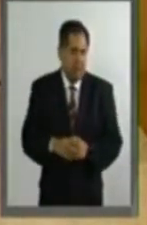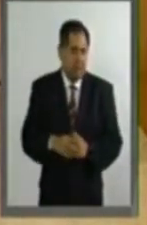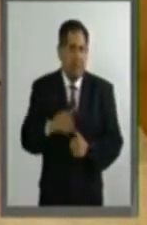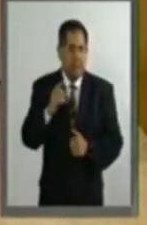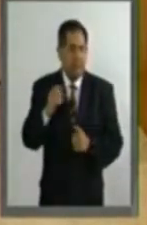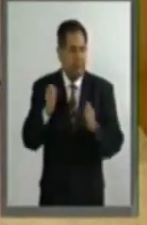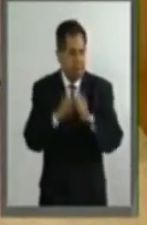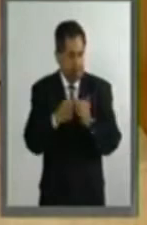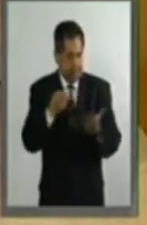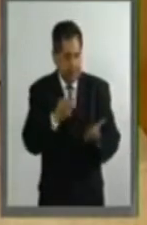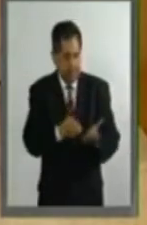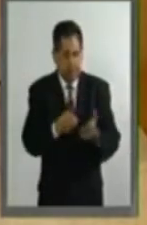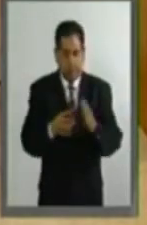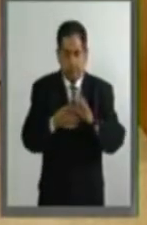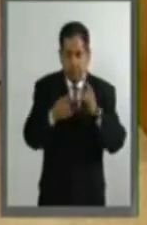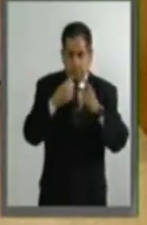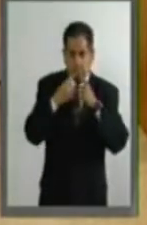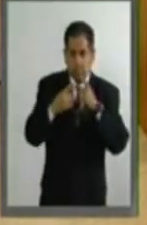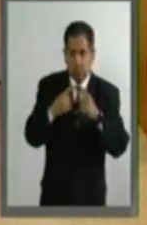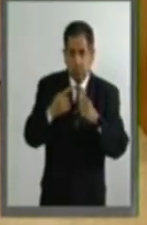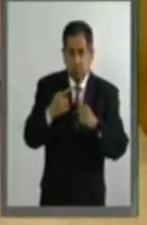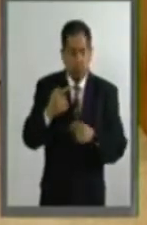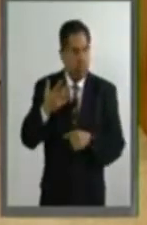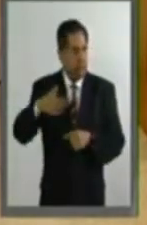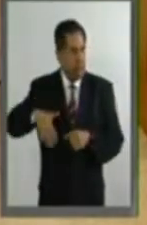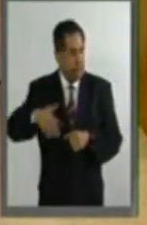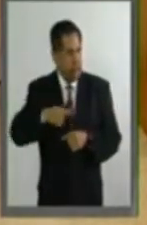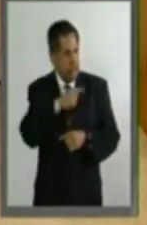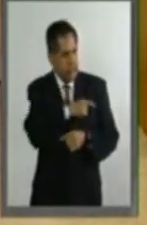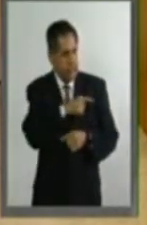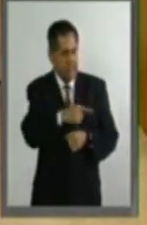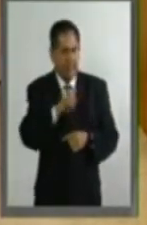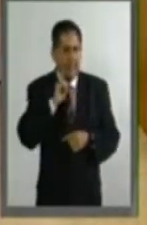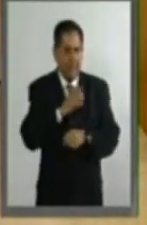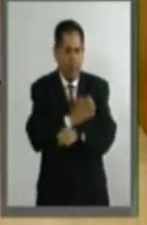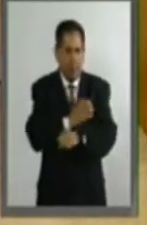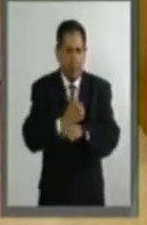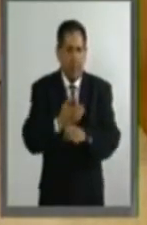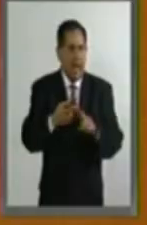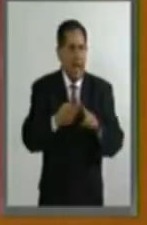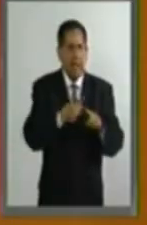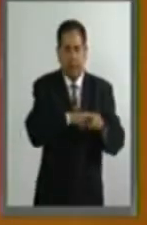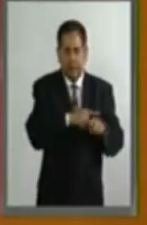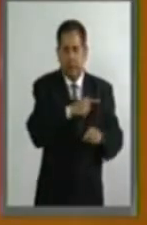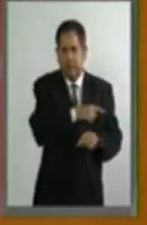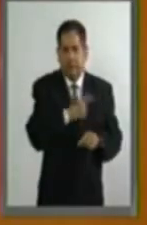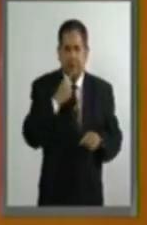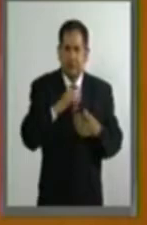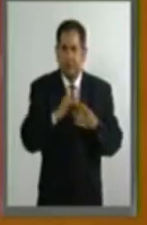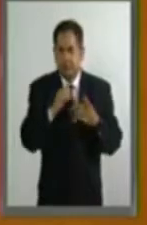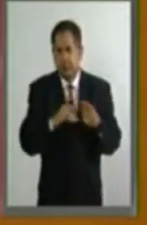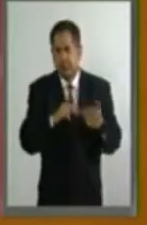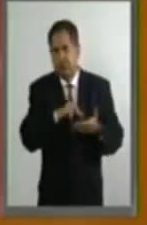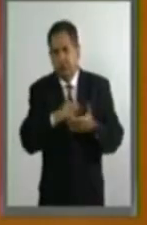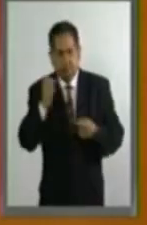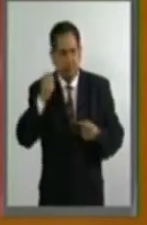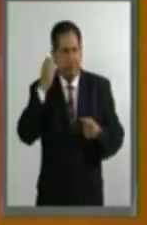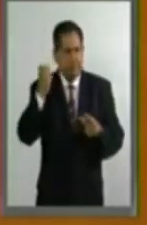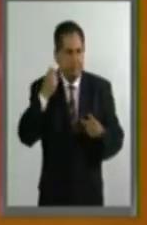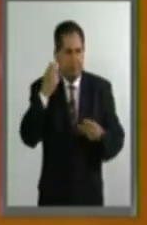a ello, en base a lo bien expuesto por mis compañeras que me antecedieron en el uso de la palabra,